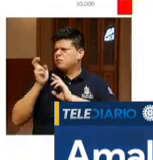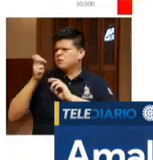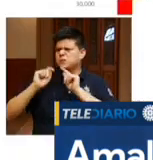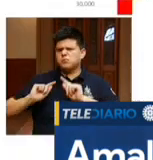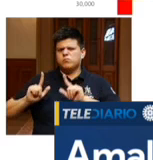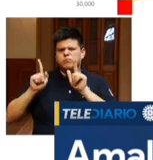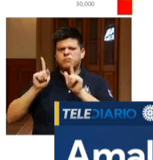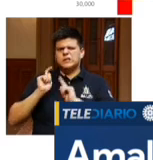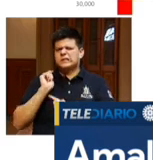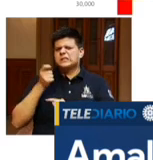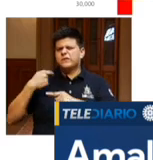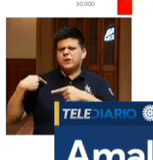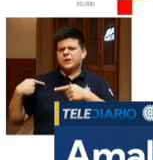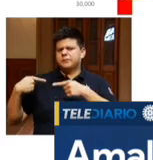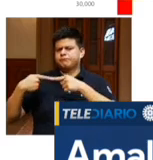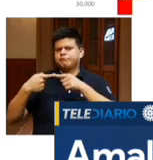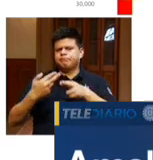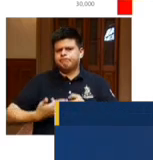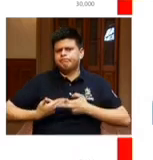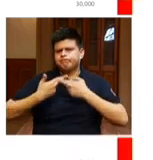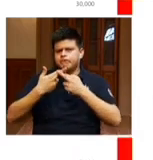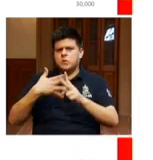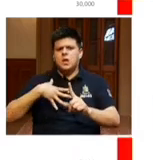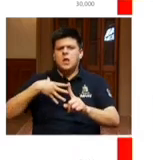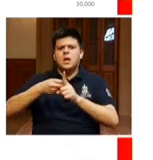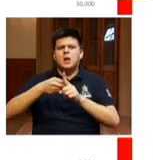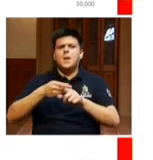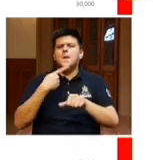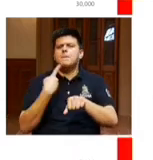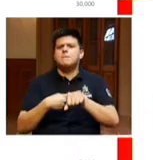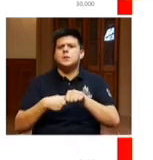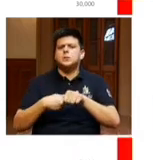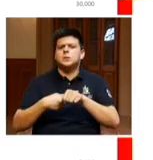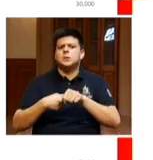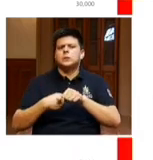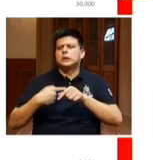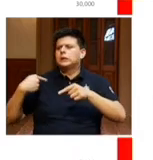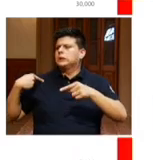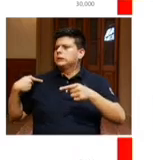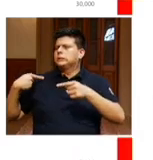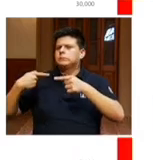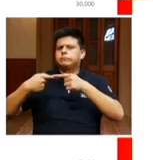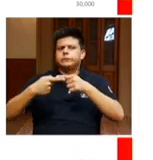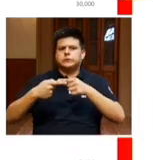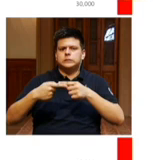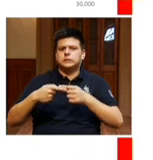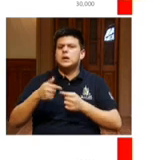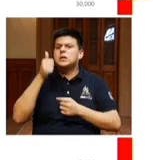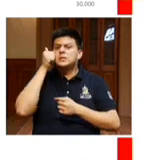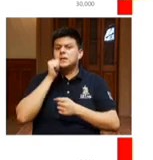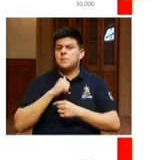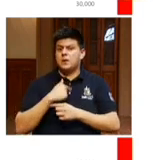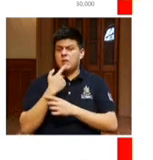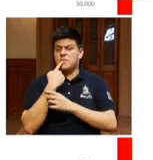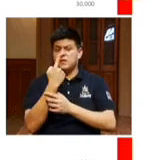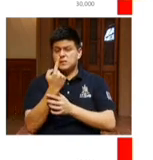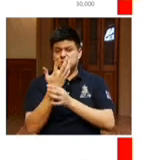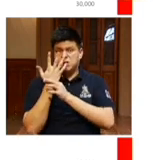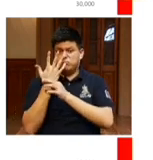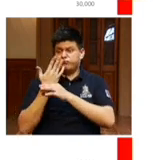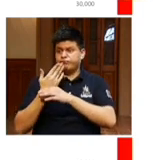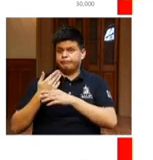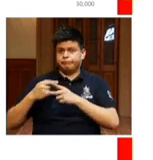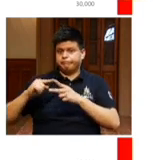como les he comentado en otras ocasiones, la incidencia acumulada, esta curva siempre va a ir en ascenso porque todos los